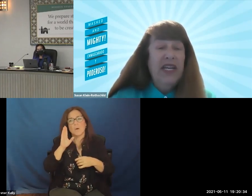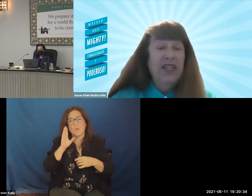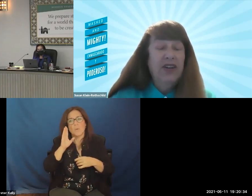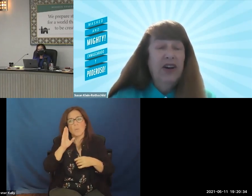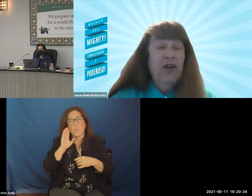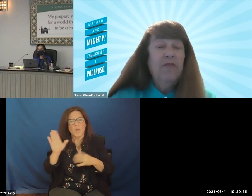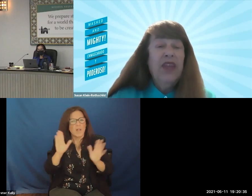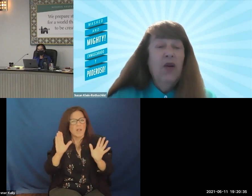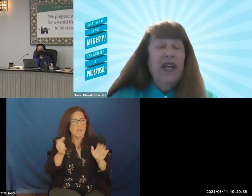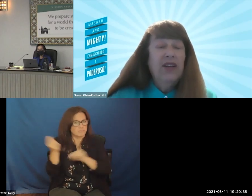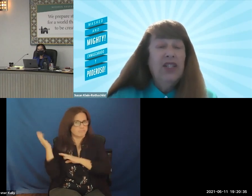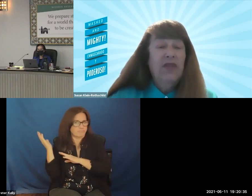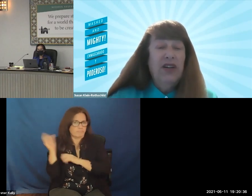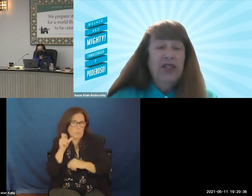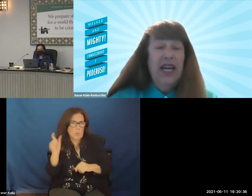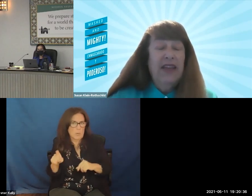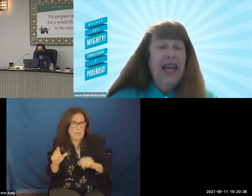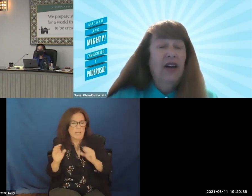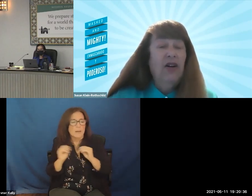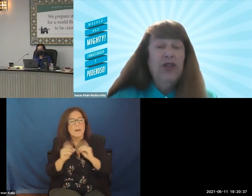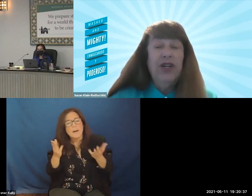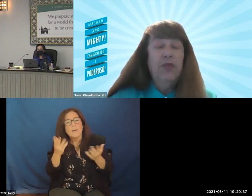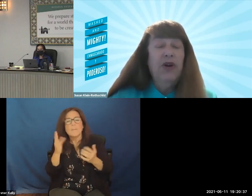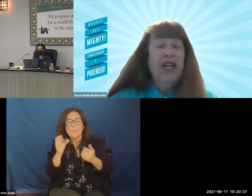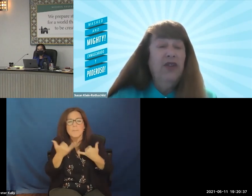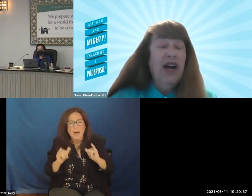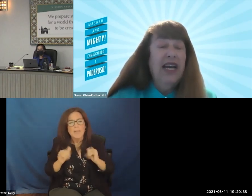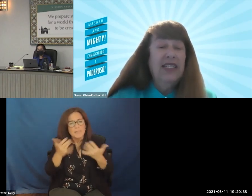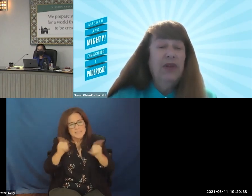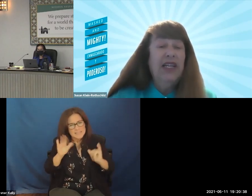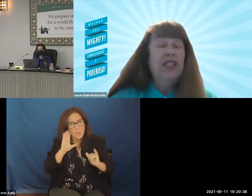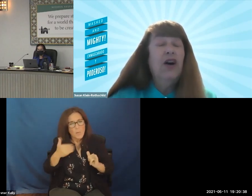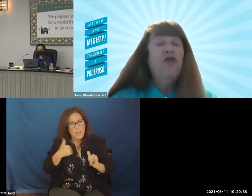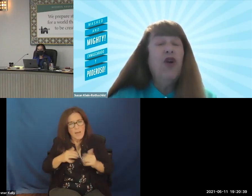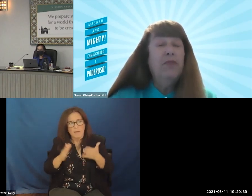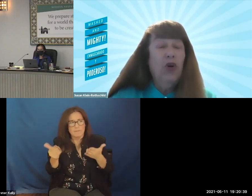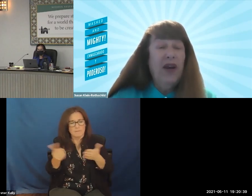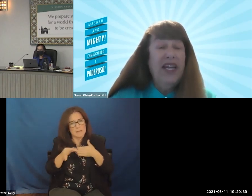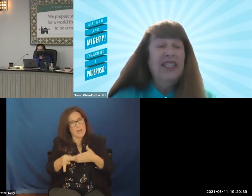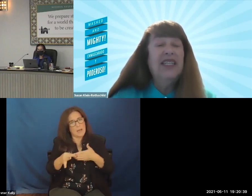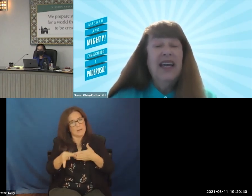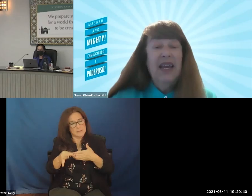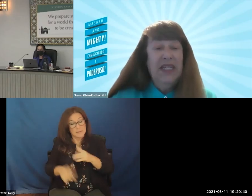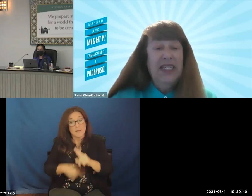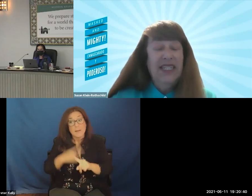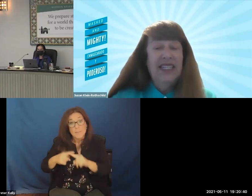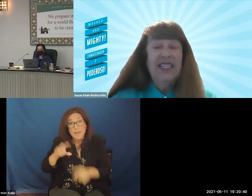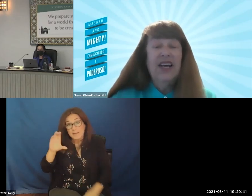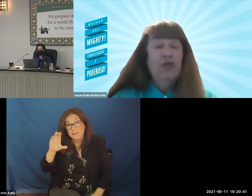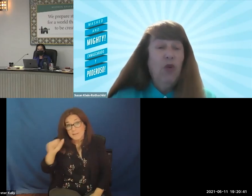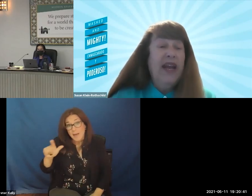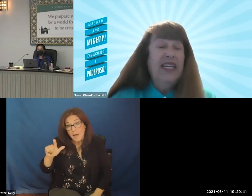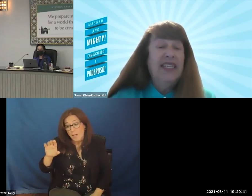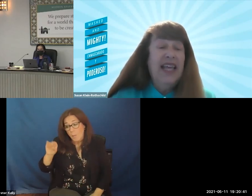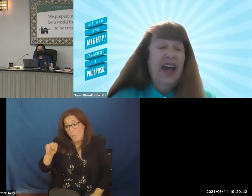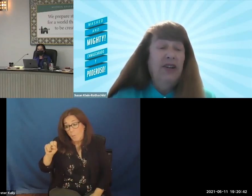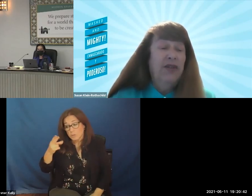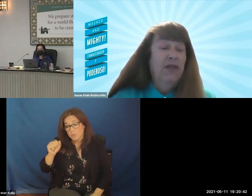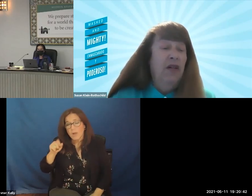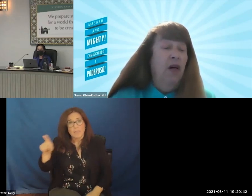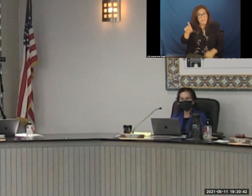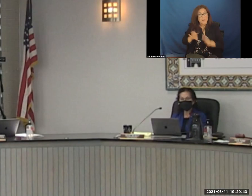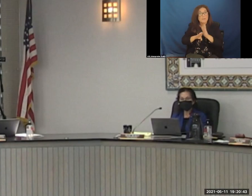seguir y van a permanecer también entendemos qué causa está también publicando nuevas pautas para los empleados y